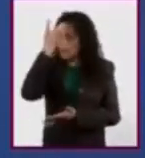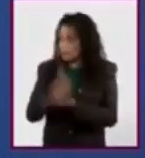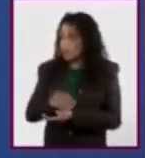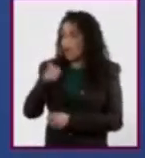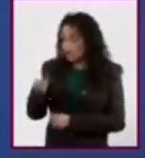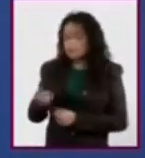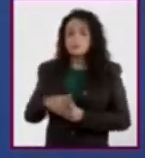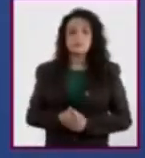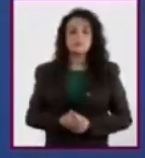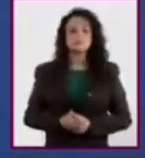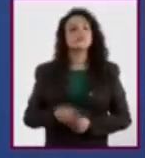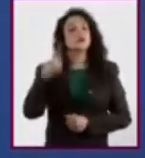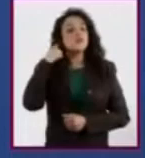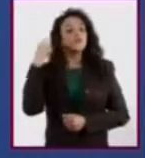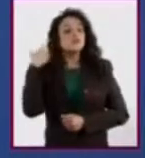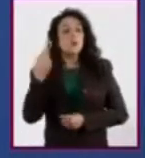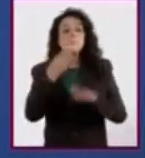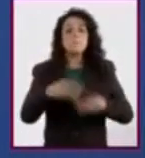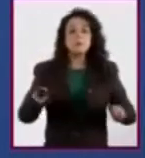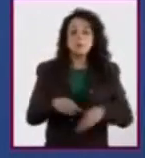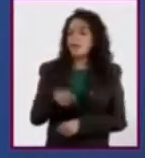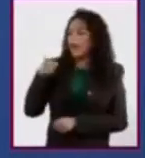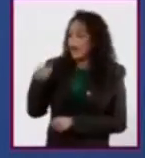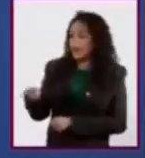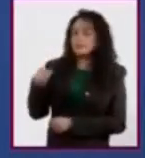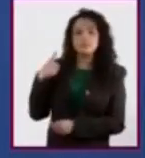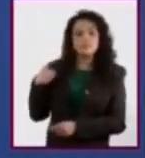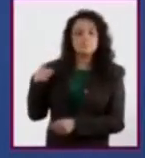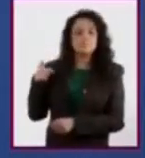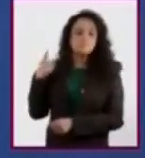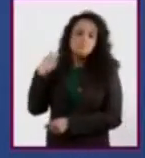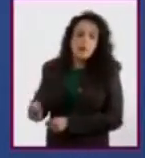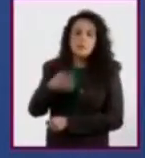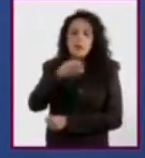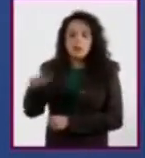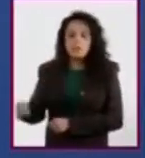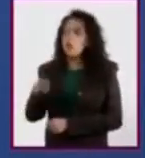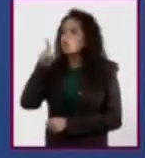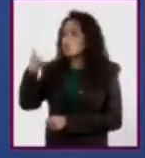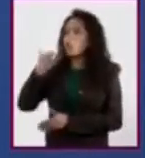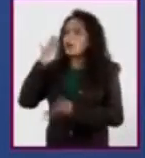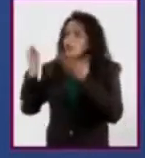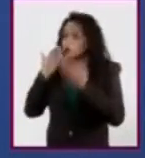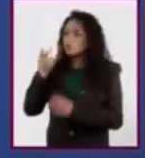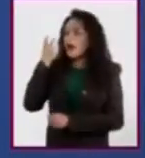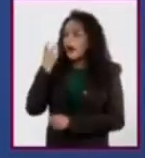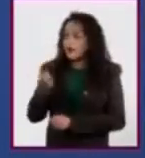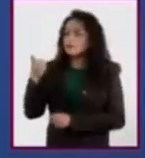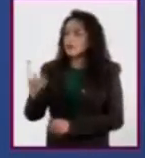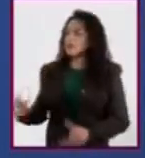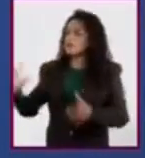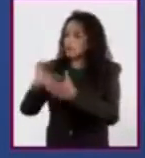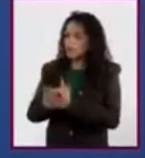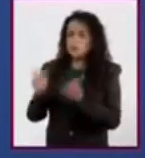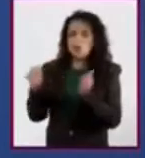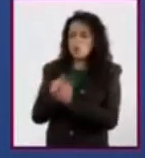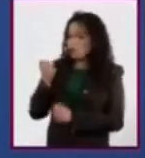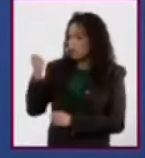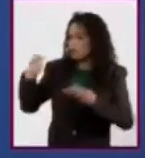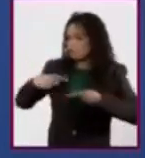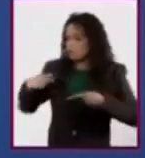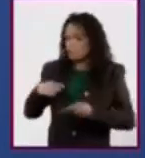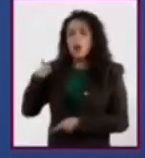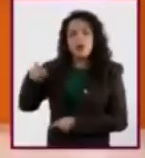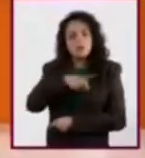este estilo, estudiarás esta carrera y tendrás este trabajo, te casarás con esta persona y tendrás